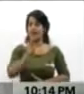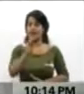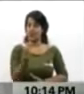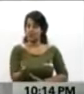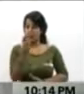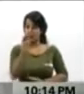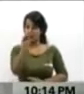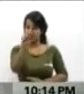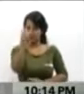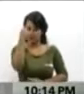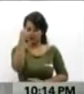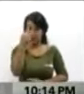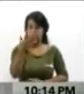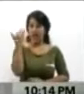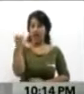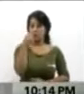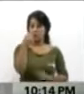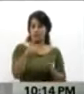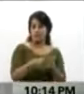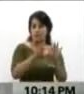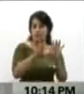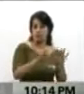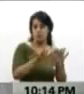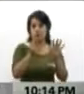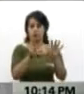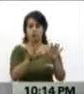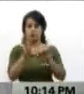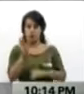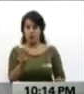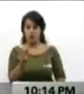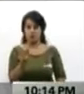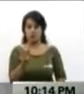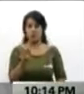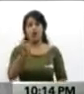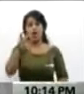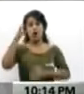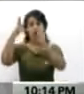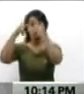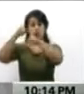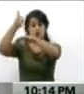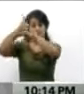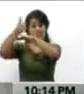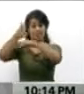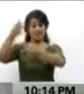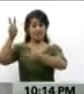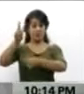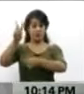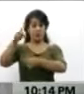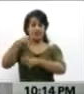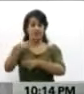en 1984, según la Contraloría General de la República, solamente